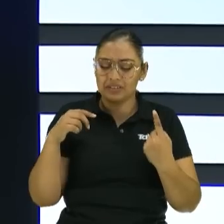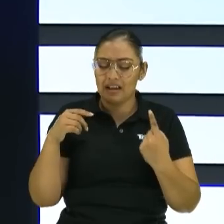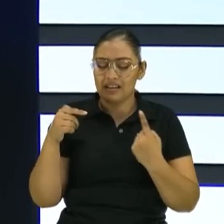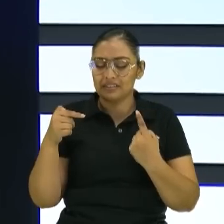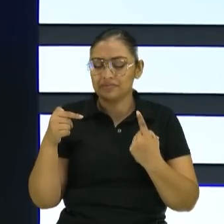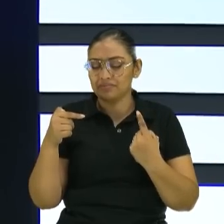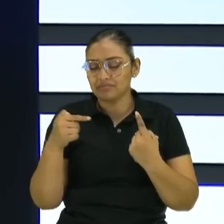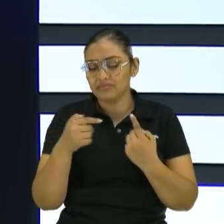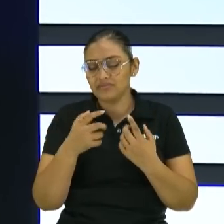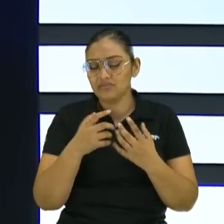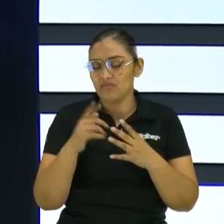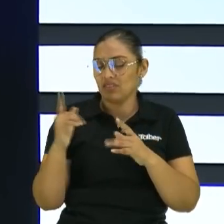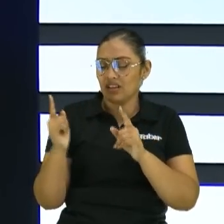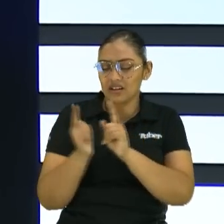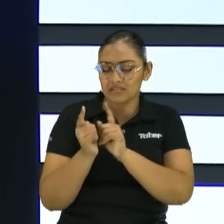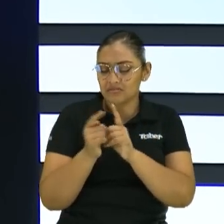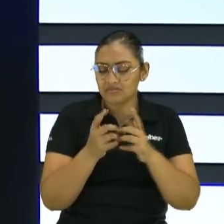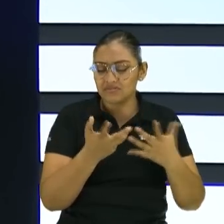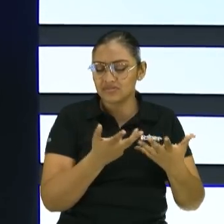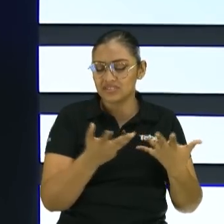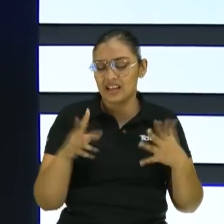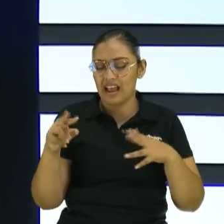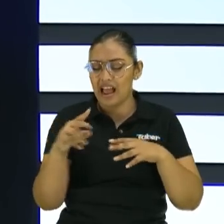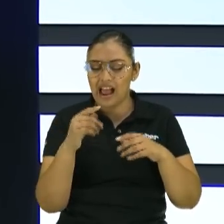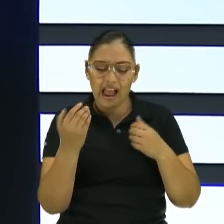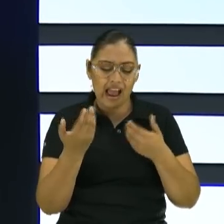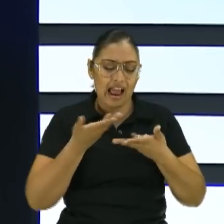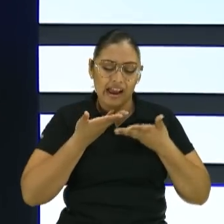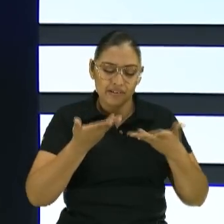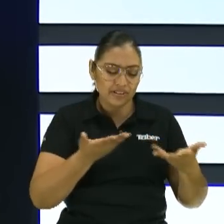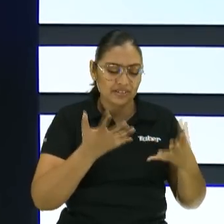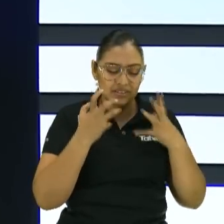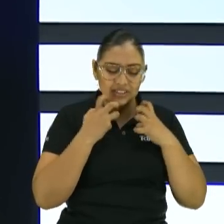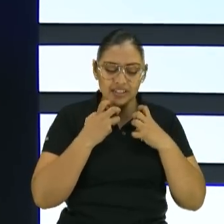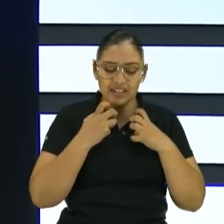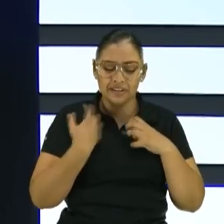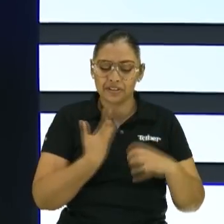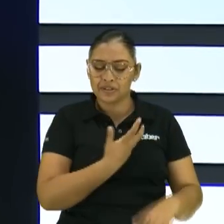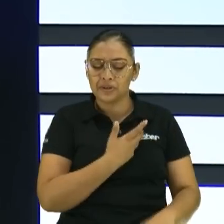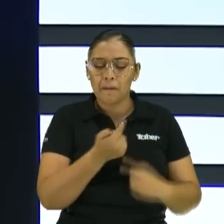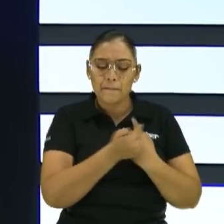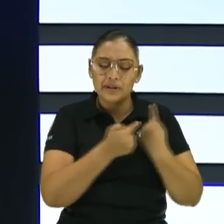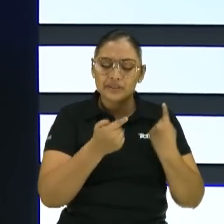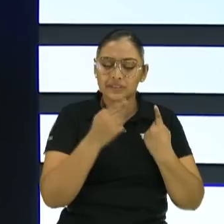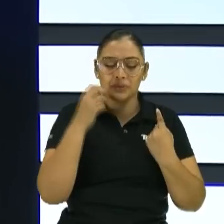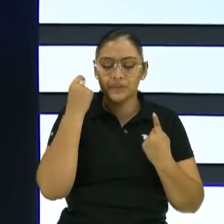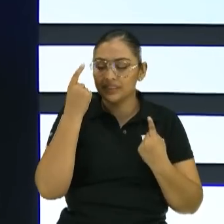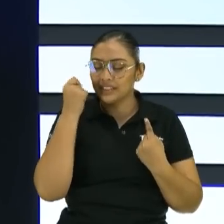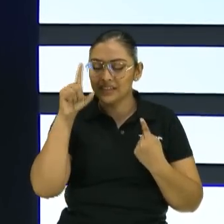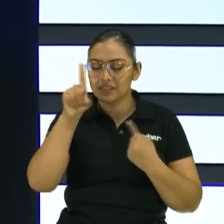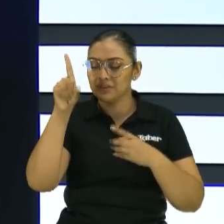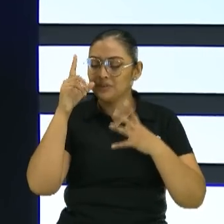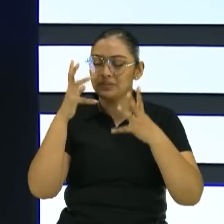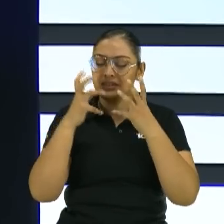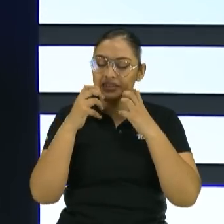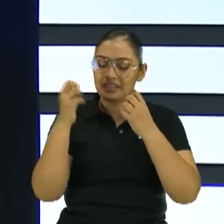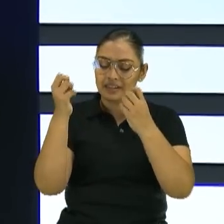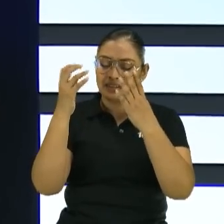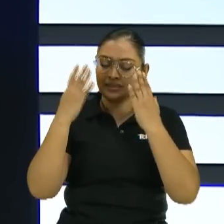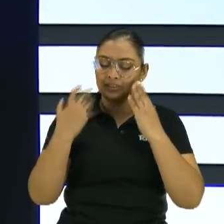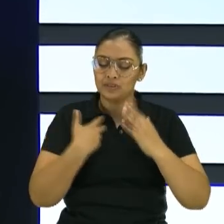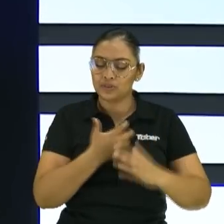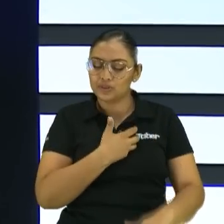para los que no queremos entender que tú tienes propósitos de bien y no de mal para con nosotros padre haciendo una analogía muy